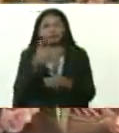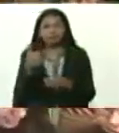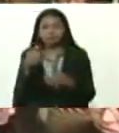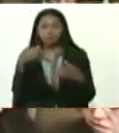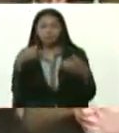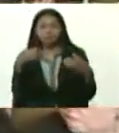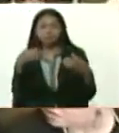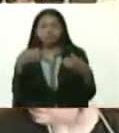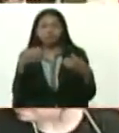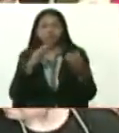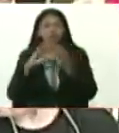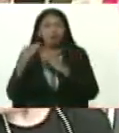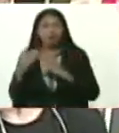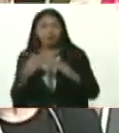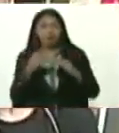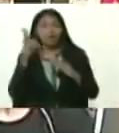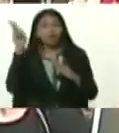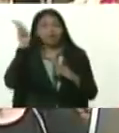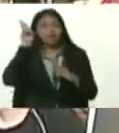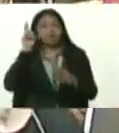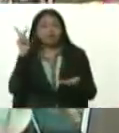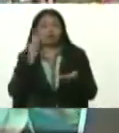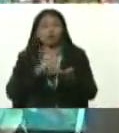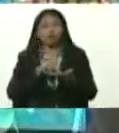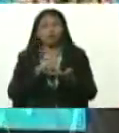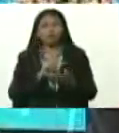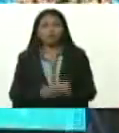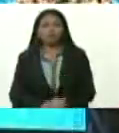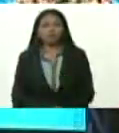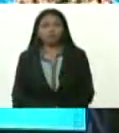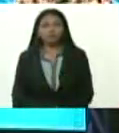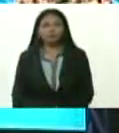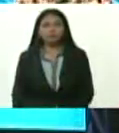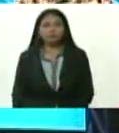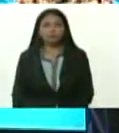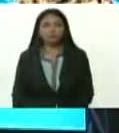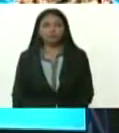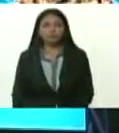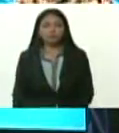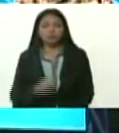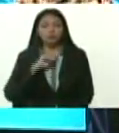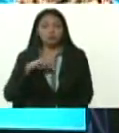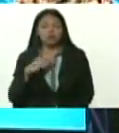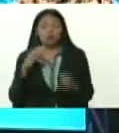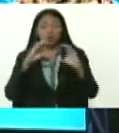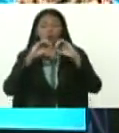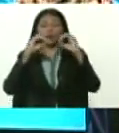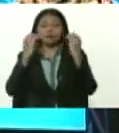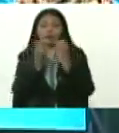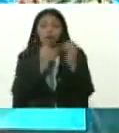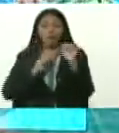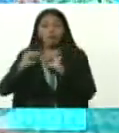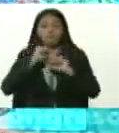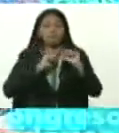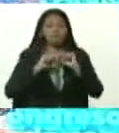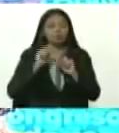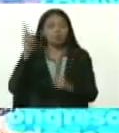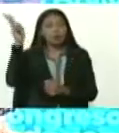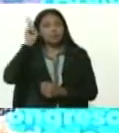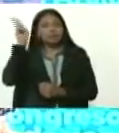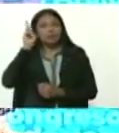Quinaroe, Mucumbú y Casé. Y de nuestras organizaciones y movimientos